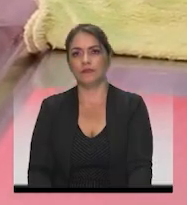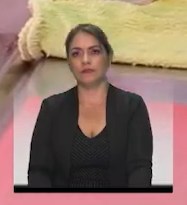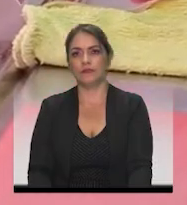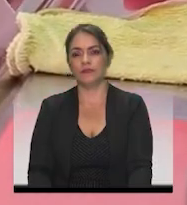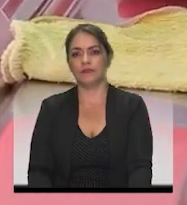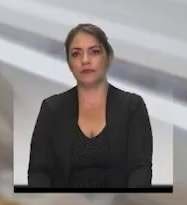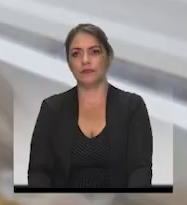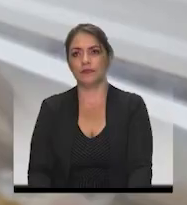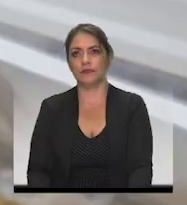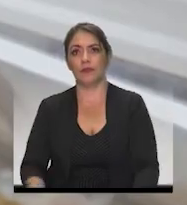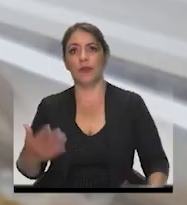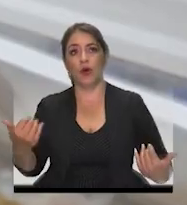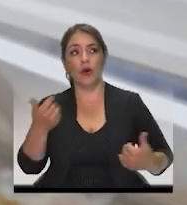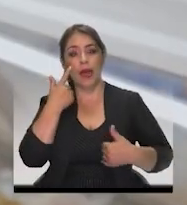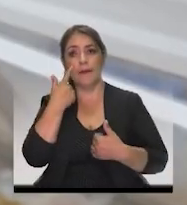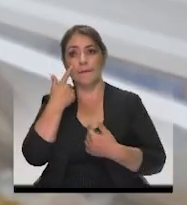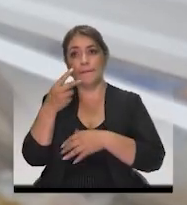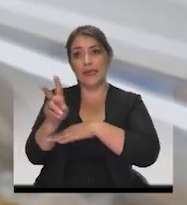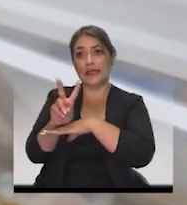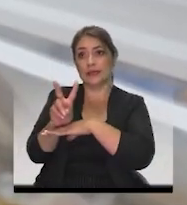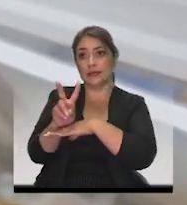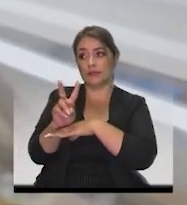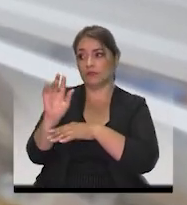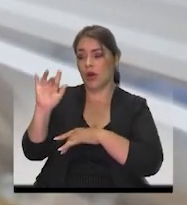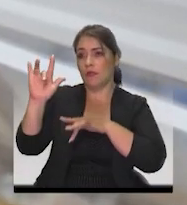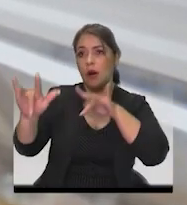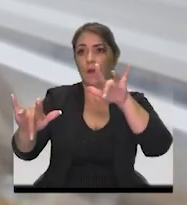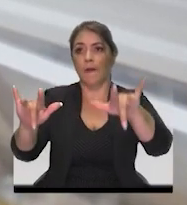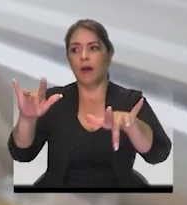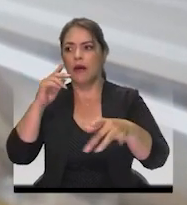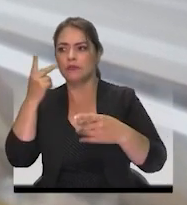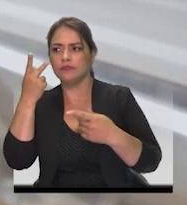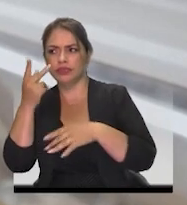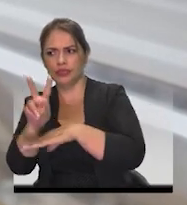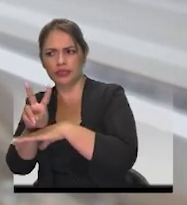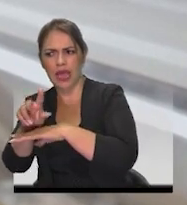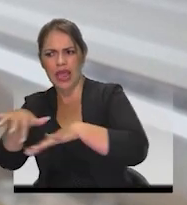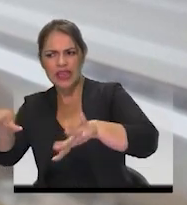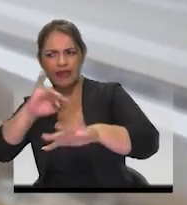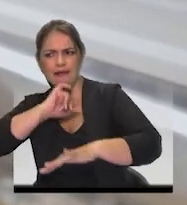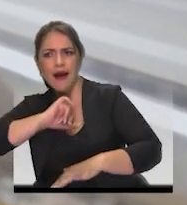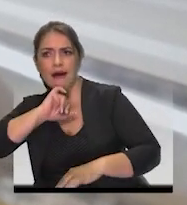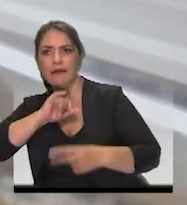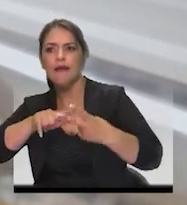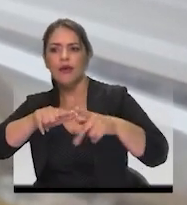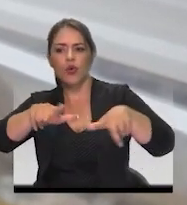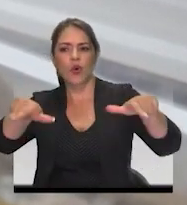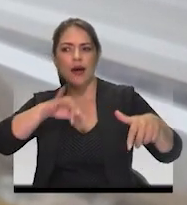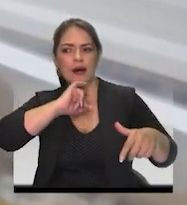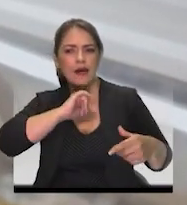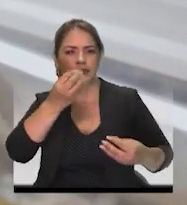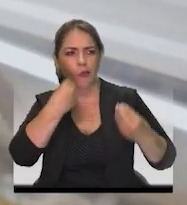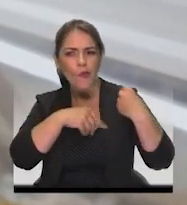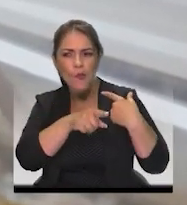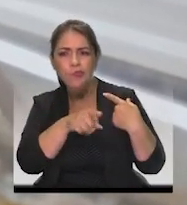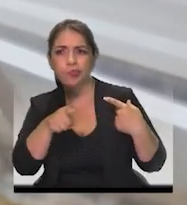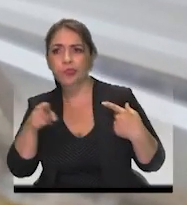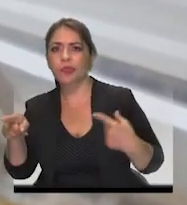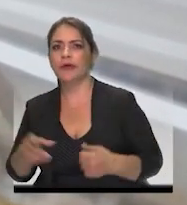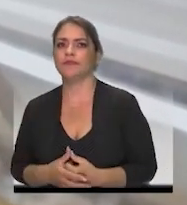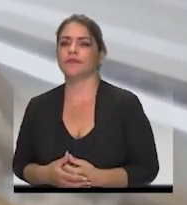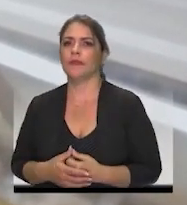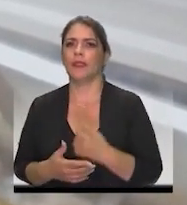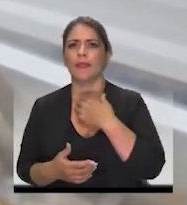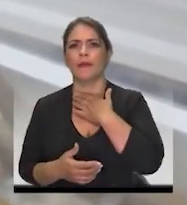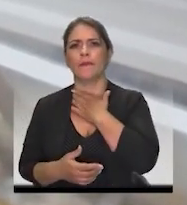la visita de inspección, vigilancia y control a los expendios de carne y productos cárnicos comestibles se deriva de